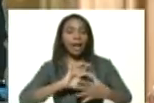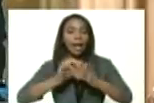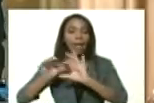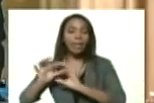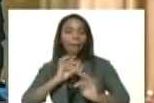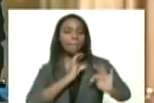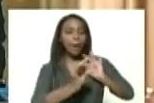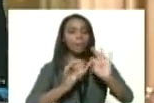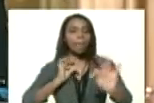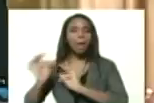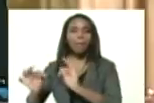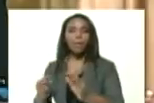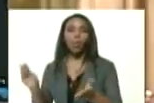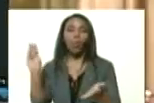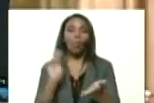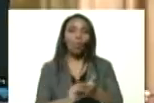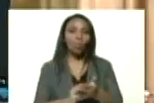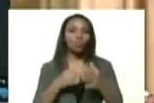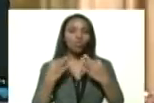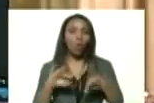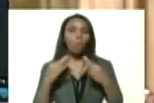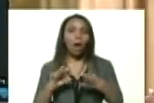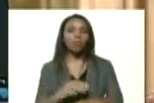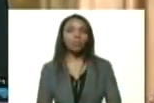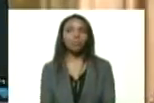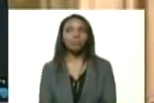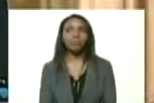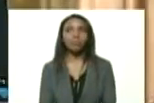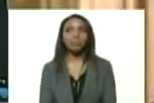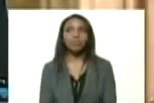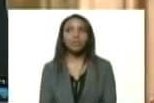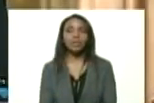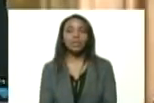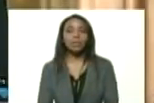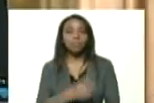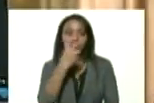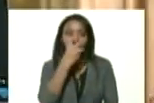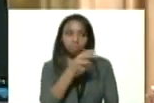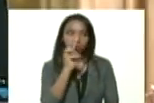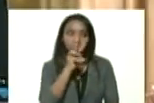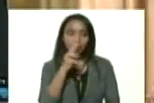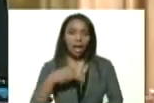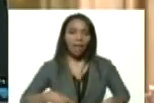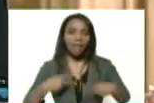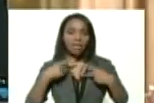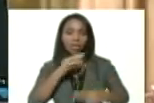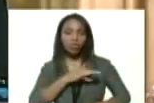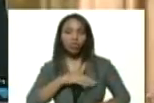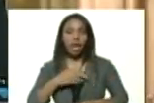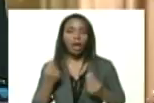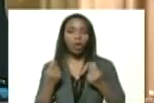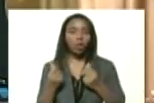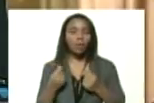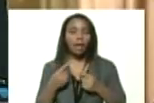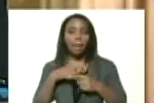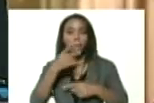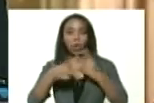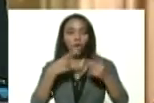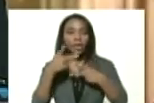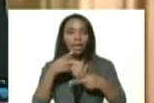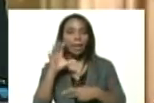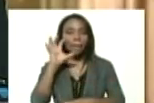y volver a la normalidad relativa y vigilada de la vida social económica y política del país